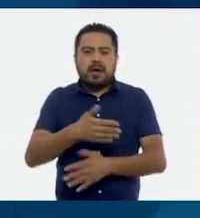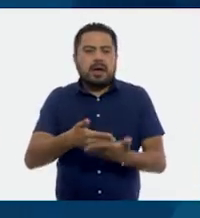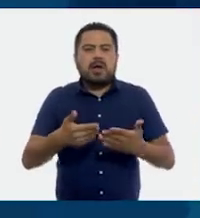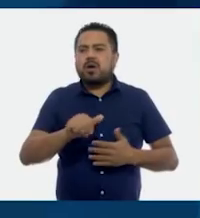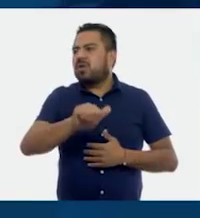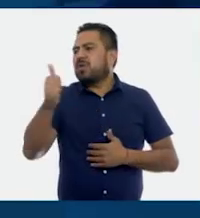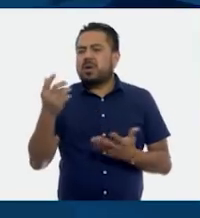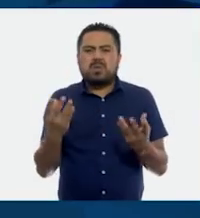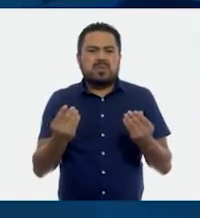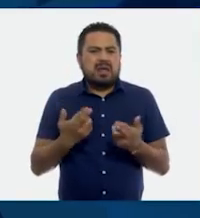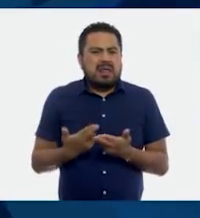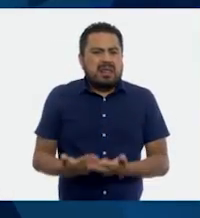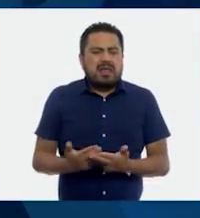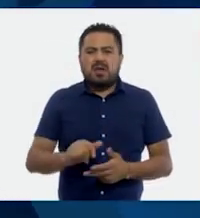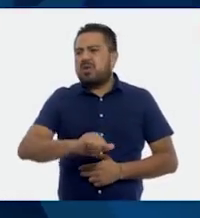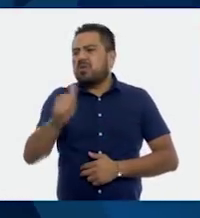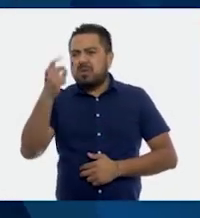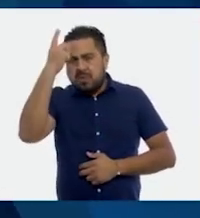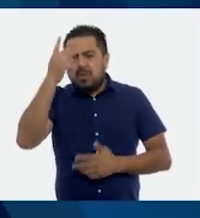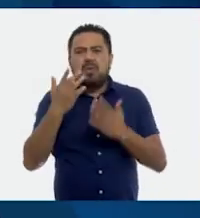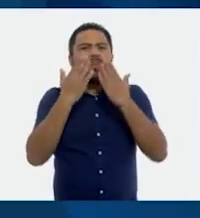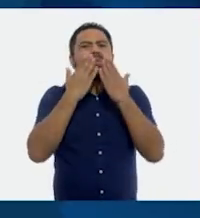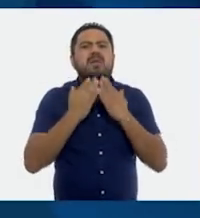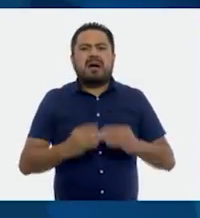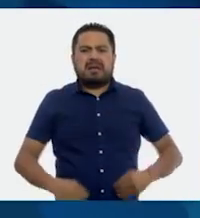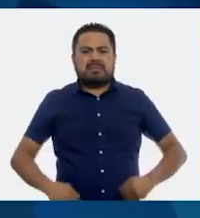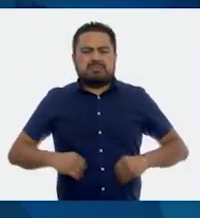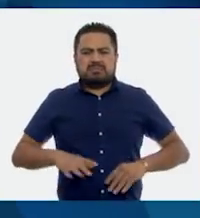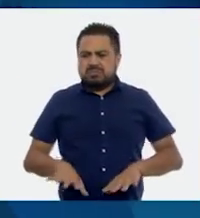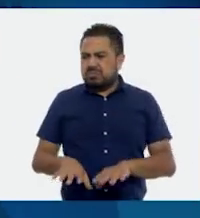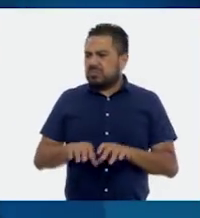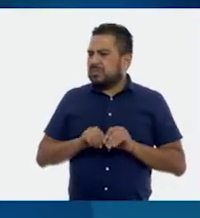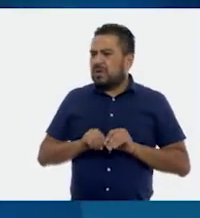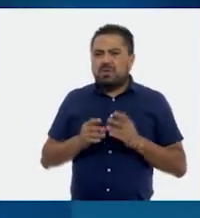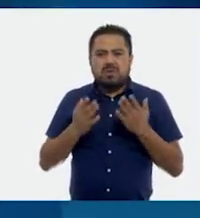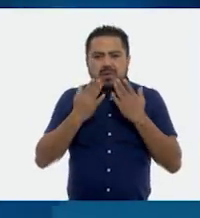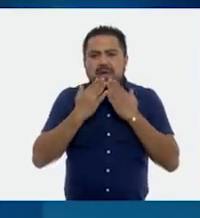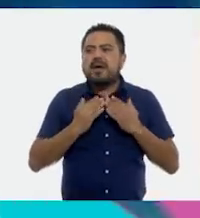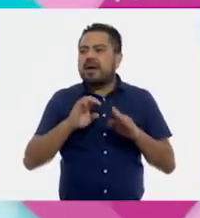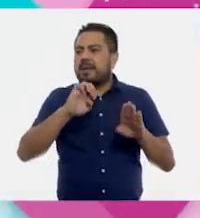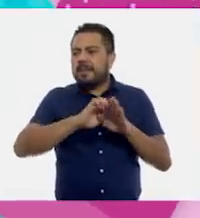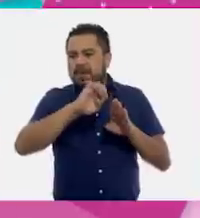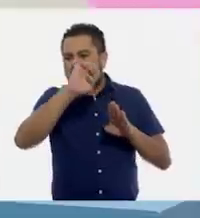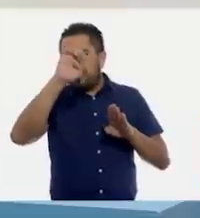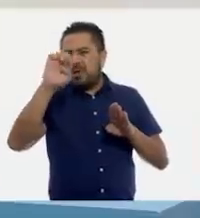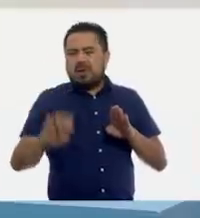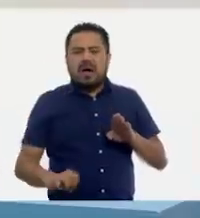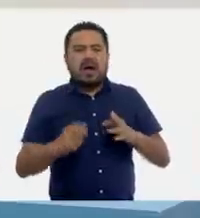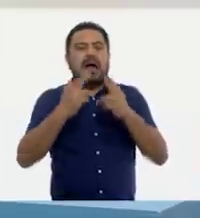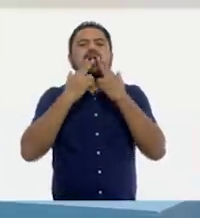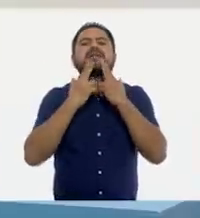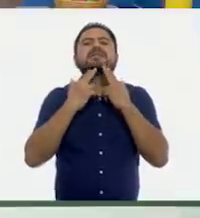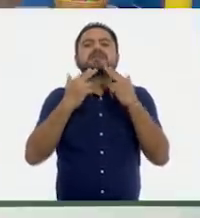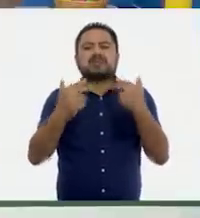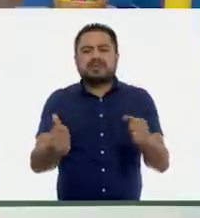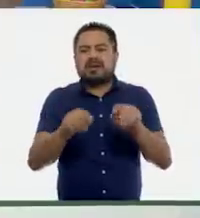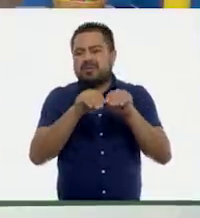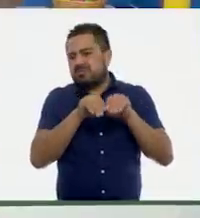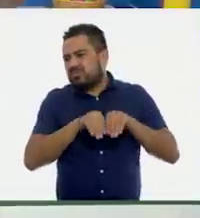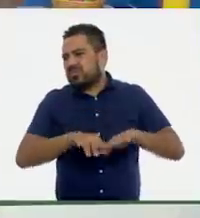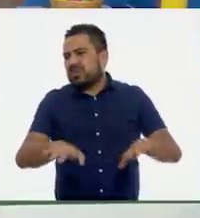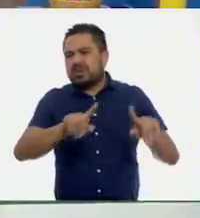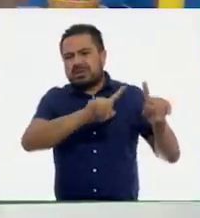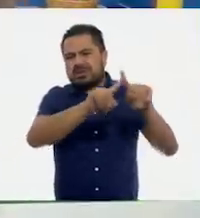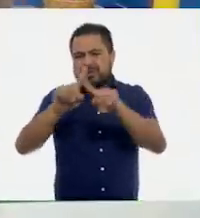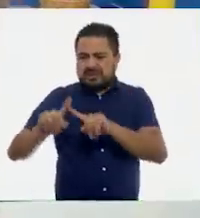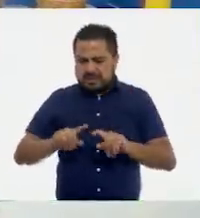tenían mucho, otros no eran dueños ni de sus vidas. Por ejemplo, en las haciendas que estaban distribuidas en diversas